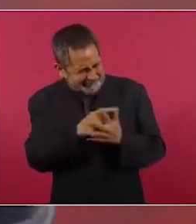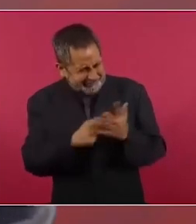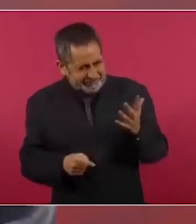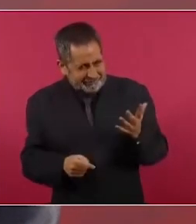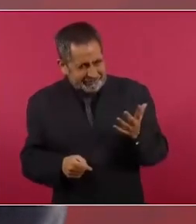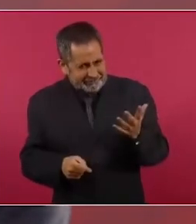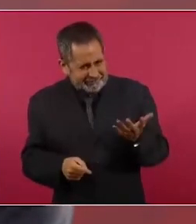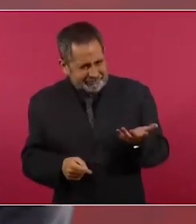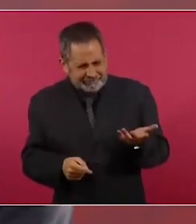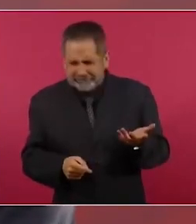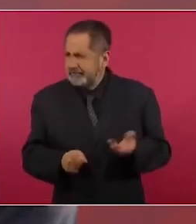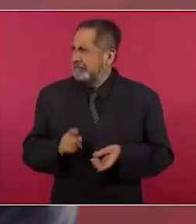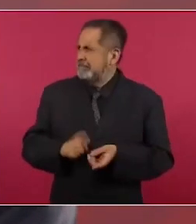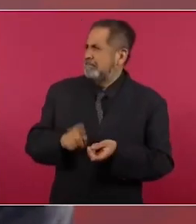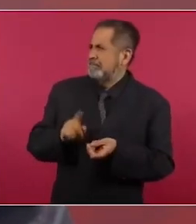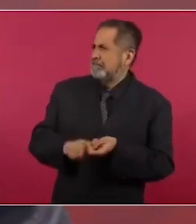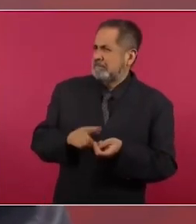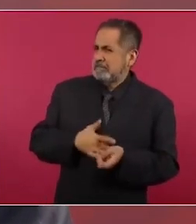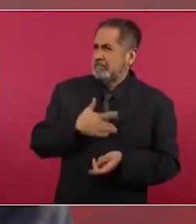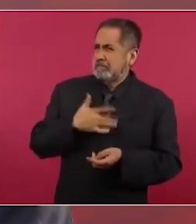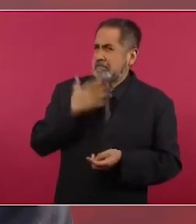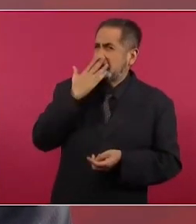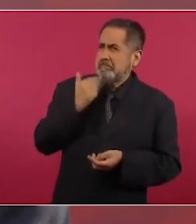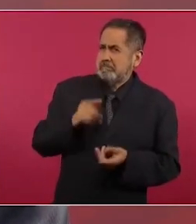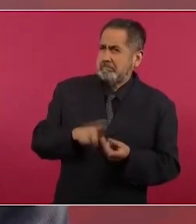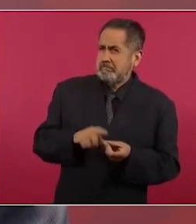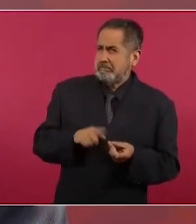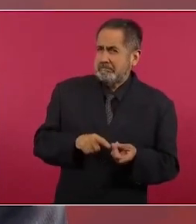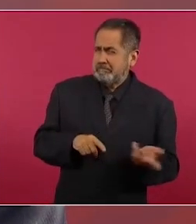¿Eso dónde fue que sucedió?